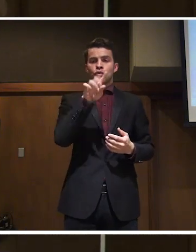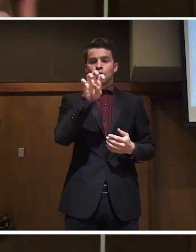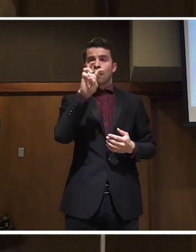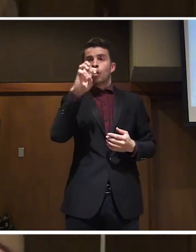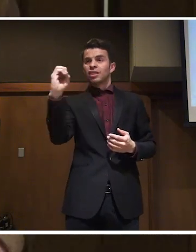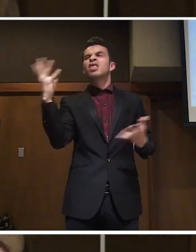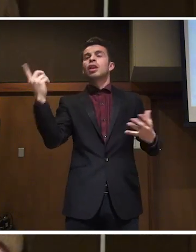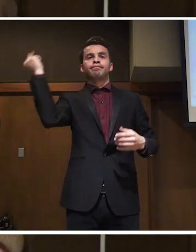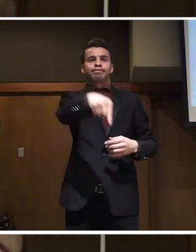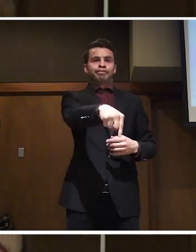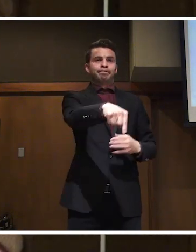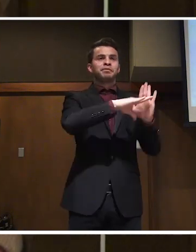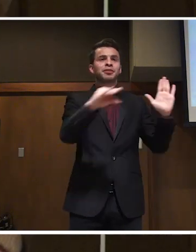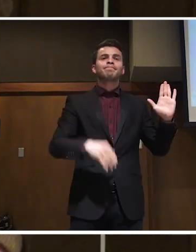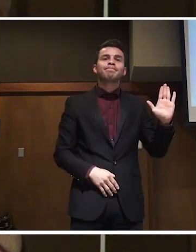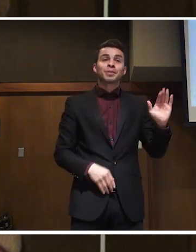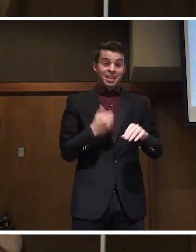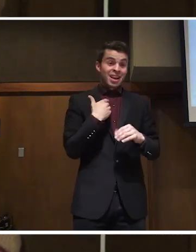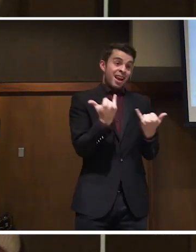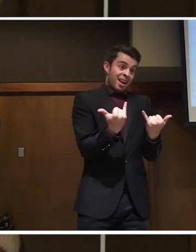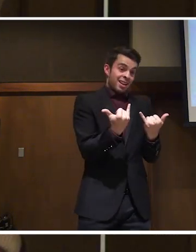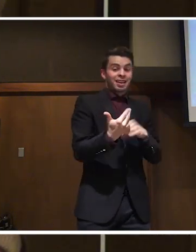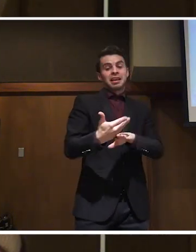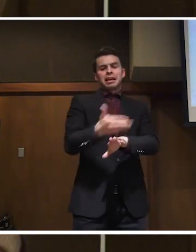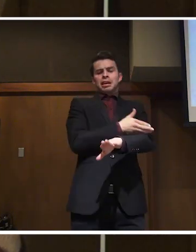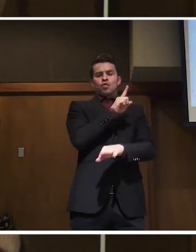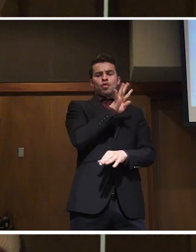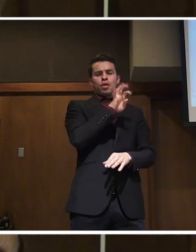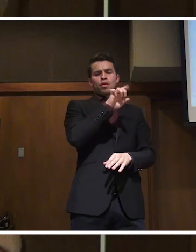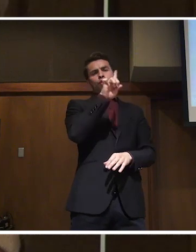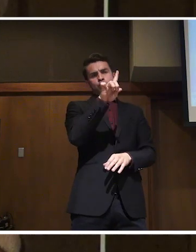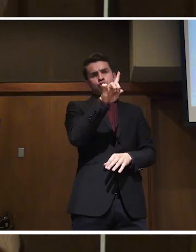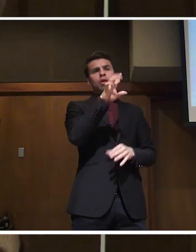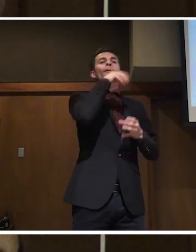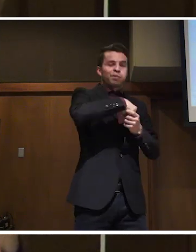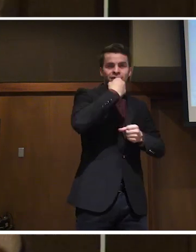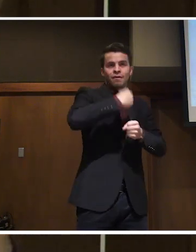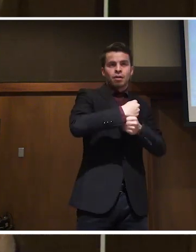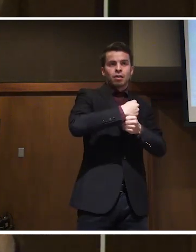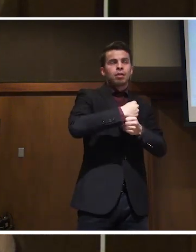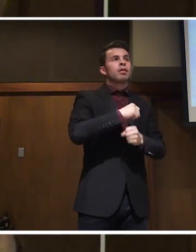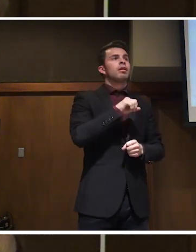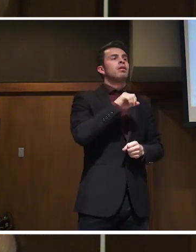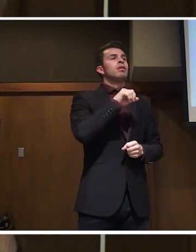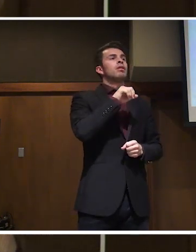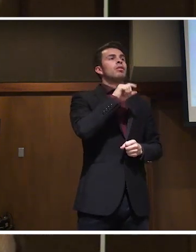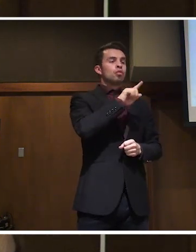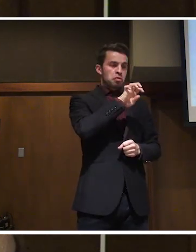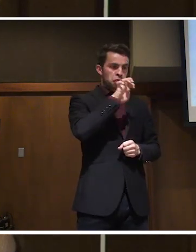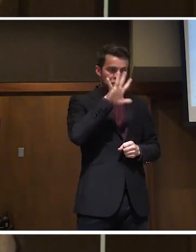yo, antes de venir aquí a trabajar en el 91, en el 95, 94,